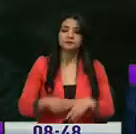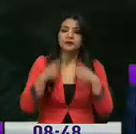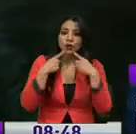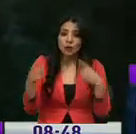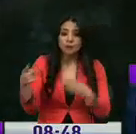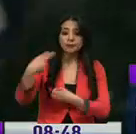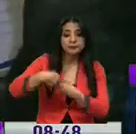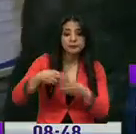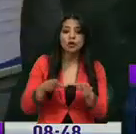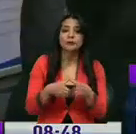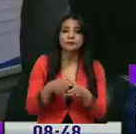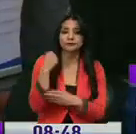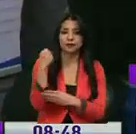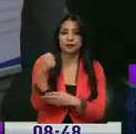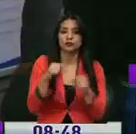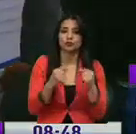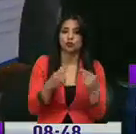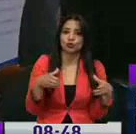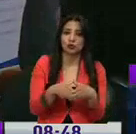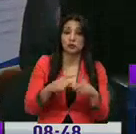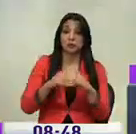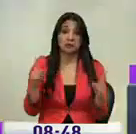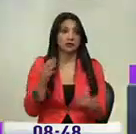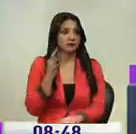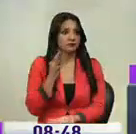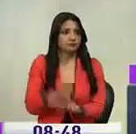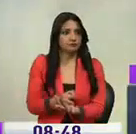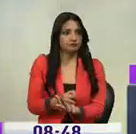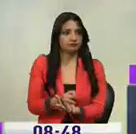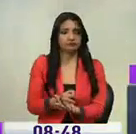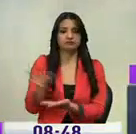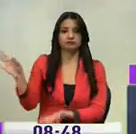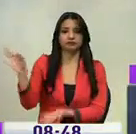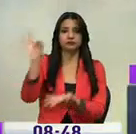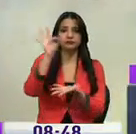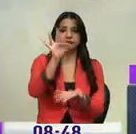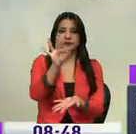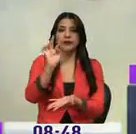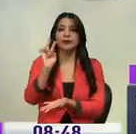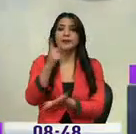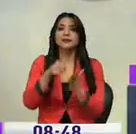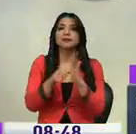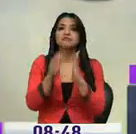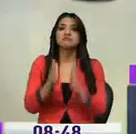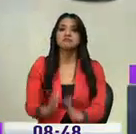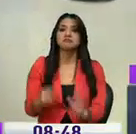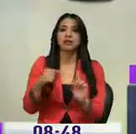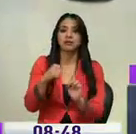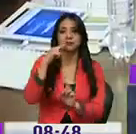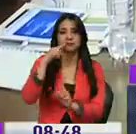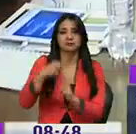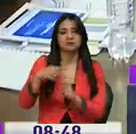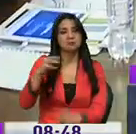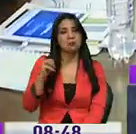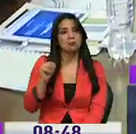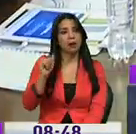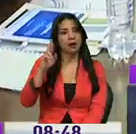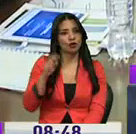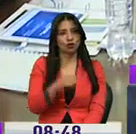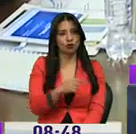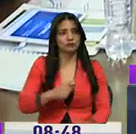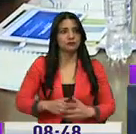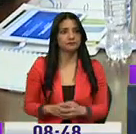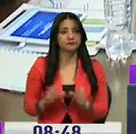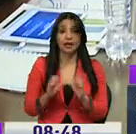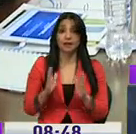asistir a la Comisión de Derechos Colectivos, pero no llegó. Envió a su delegado, el viceministro Marco Ávila. Esta acción, al parecer, molestó